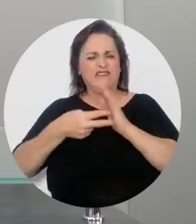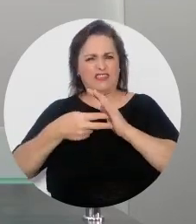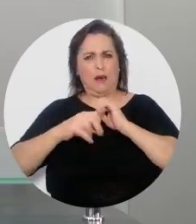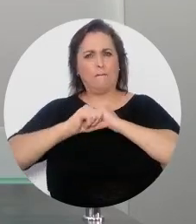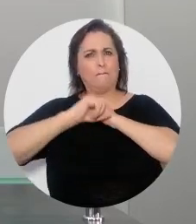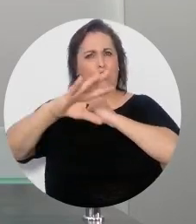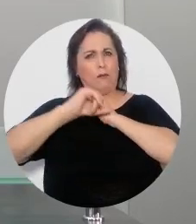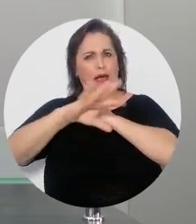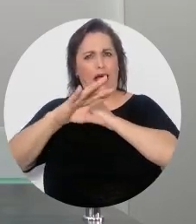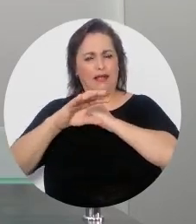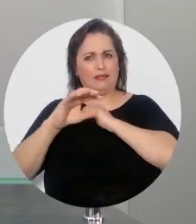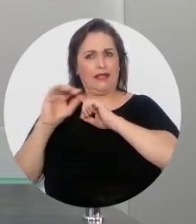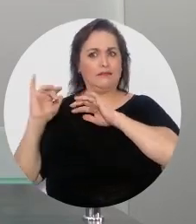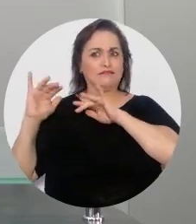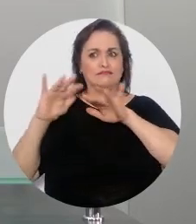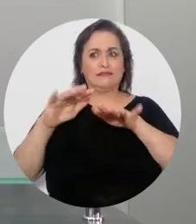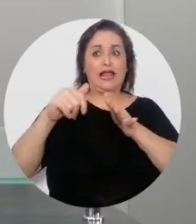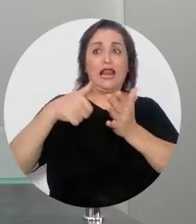propaganda electoral?